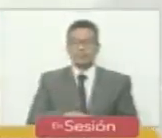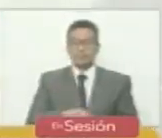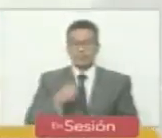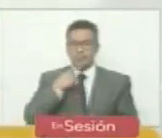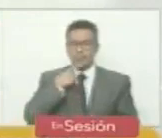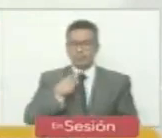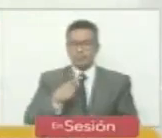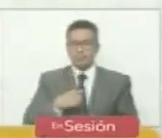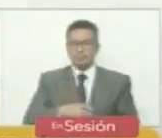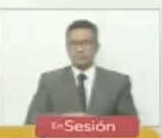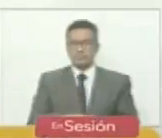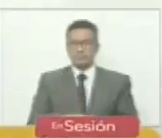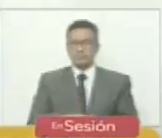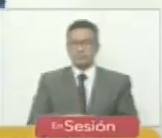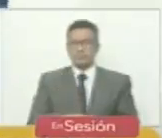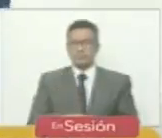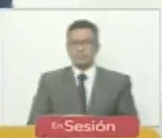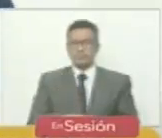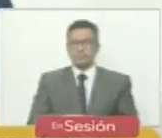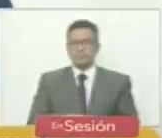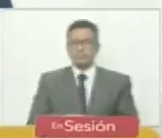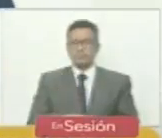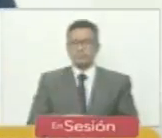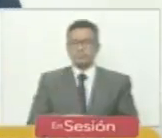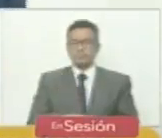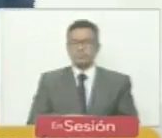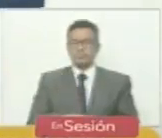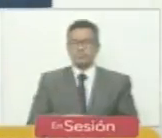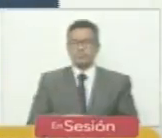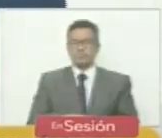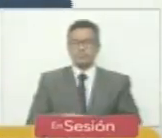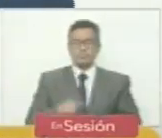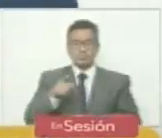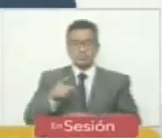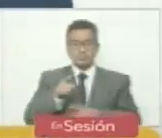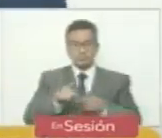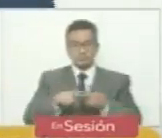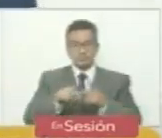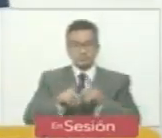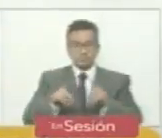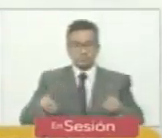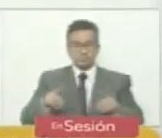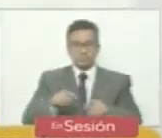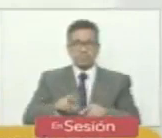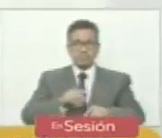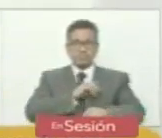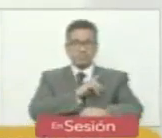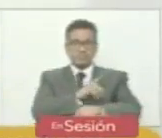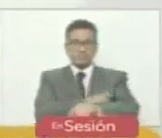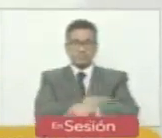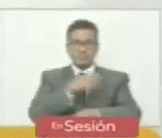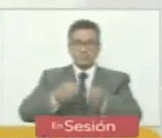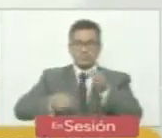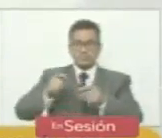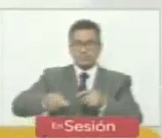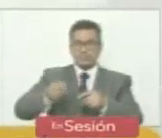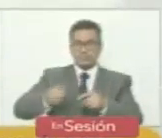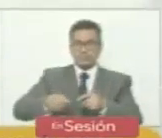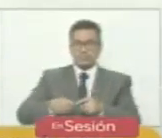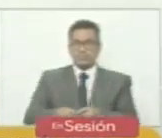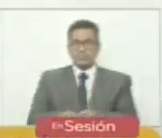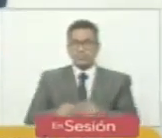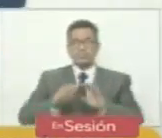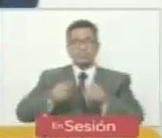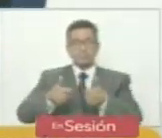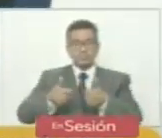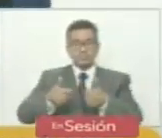Si van a decir que debe mantenerse la independencia del Poder Judicial,